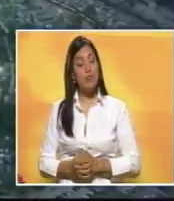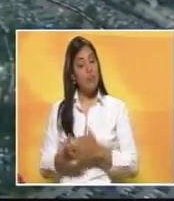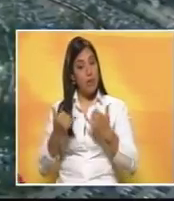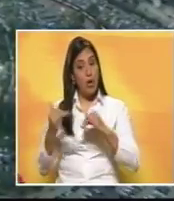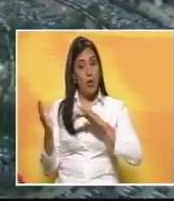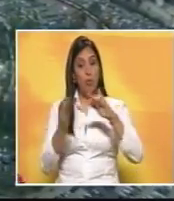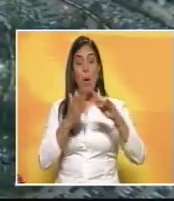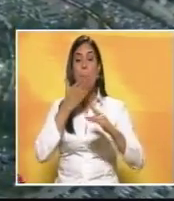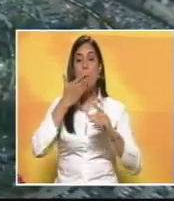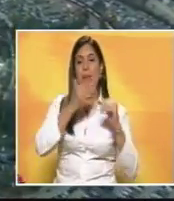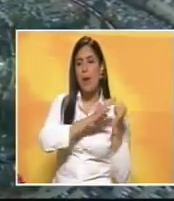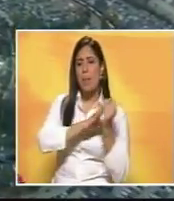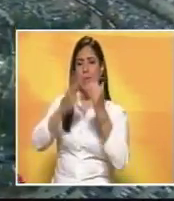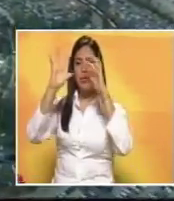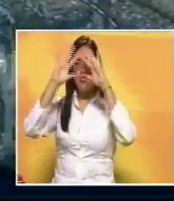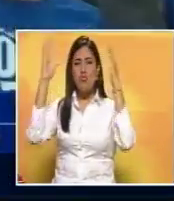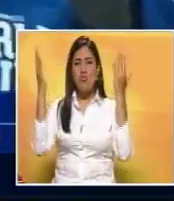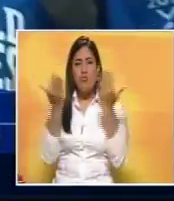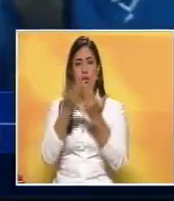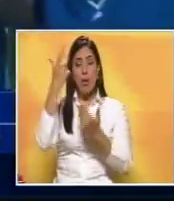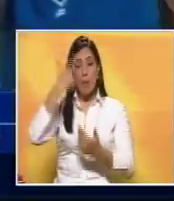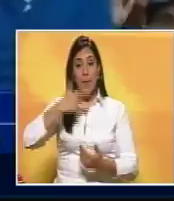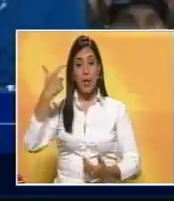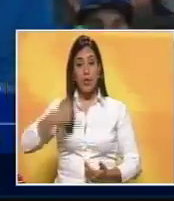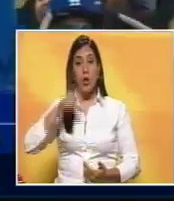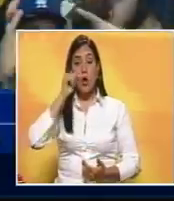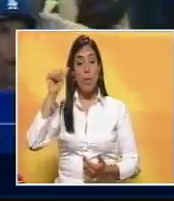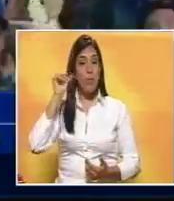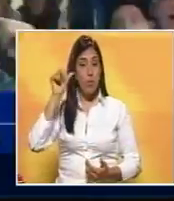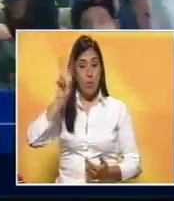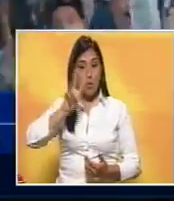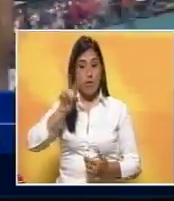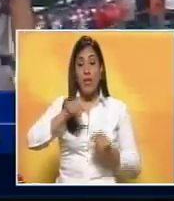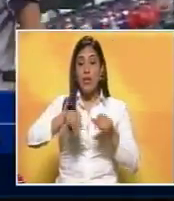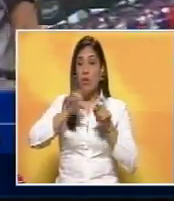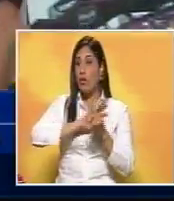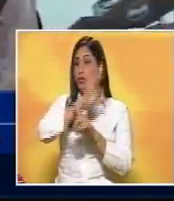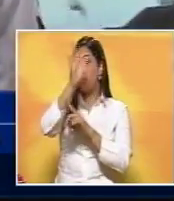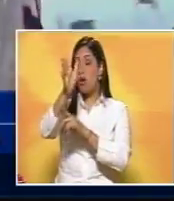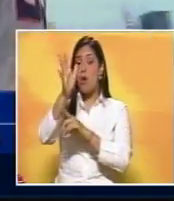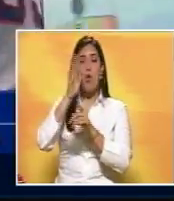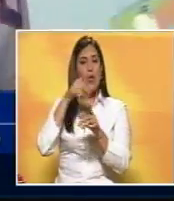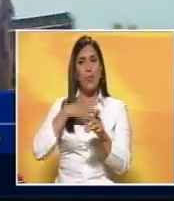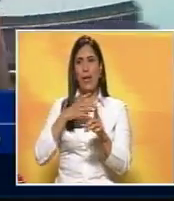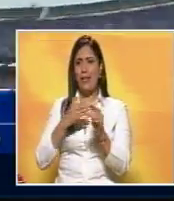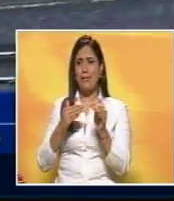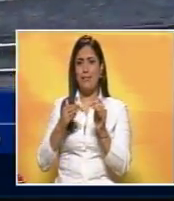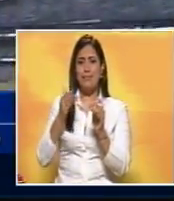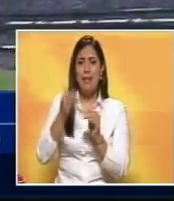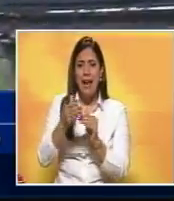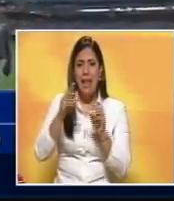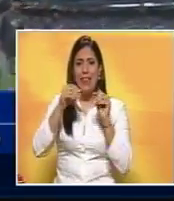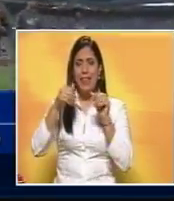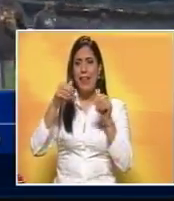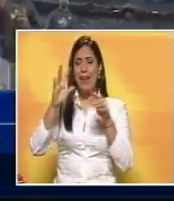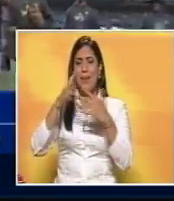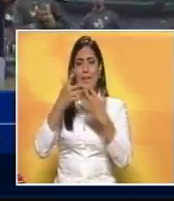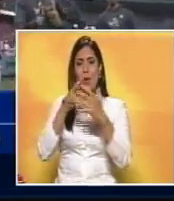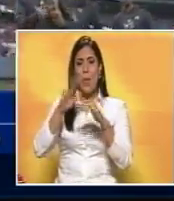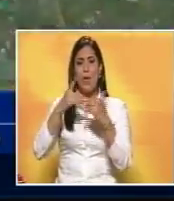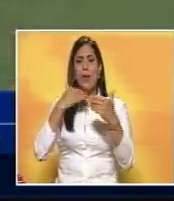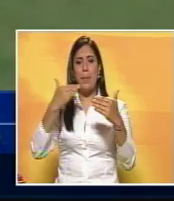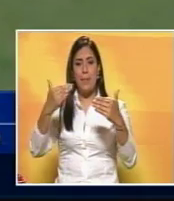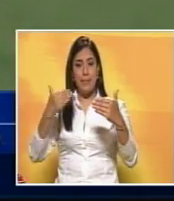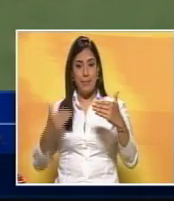Ahora pasamos al mejor béisbol del mundo porque los venezolanos José Altuve y Marwin González de los Astros de Houston no pudieron llegar a la tierra prometida tras